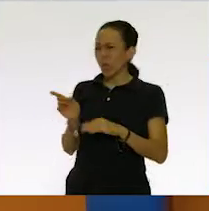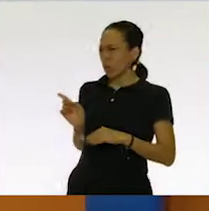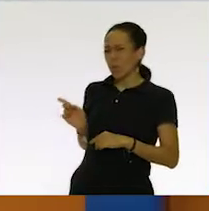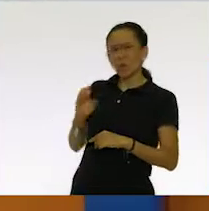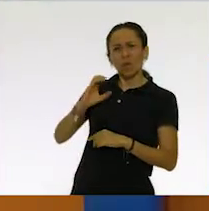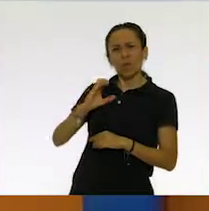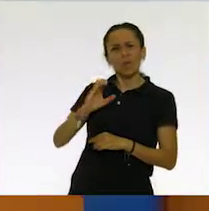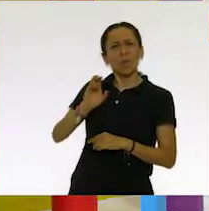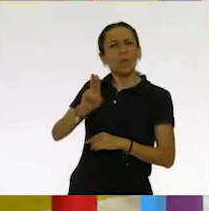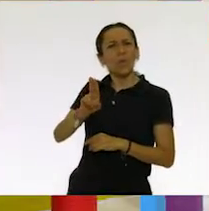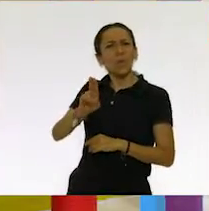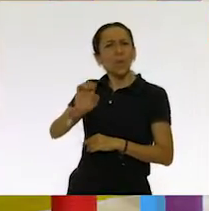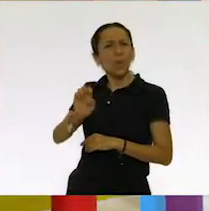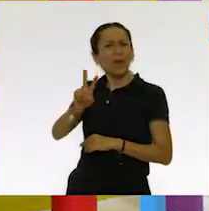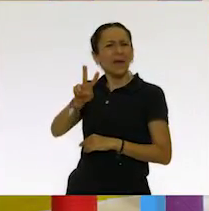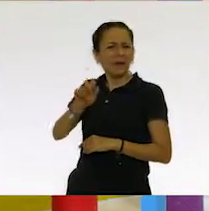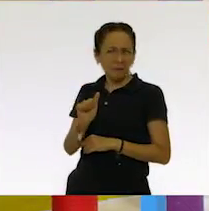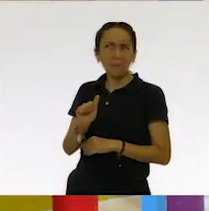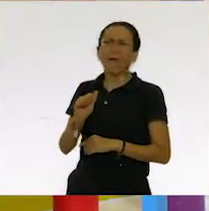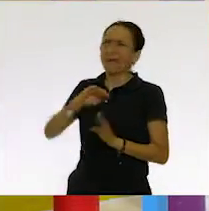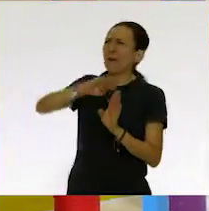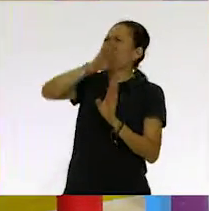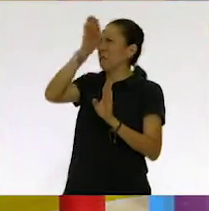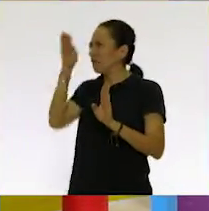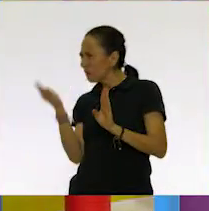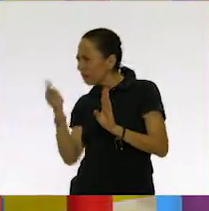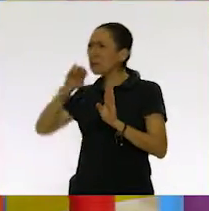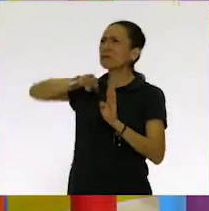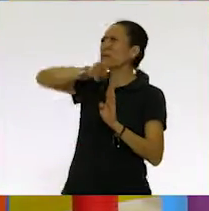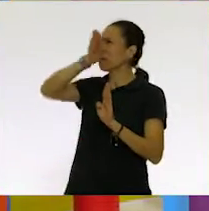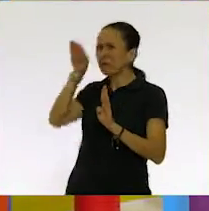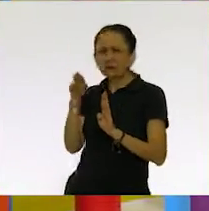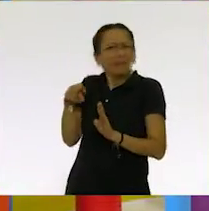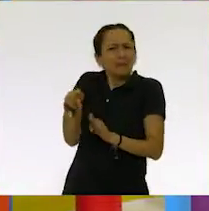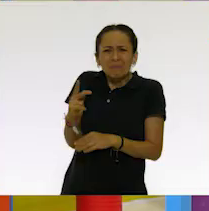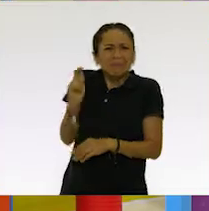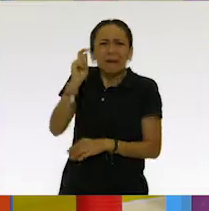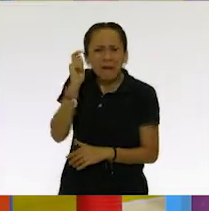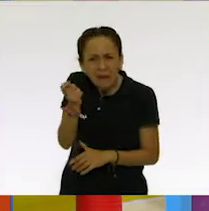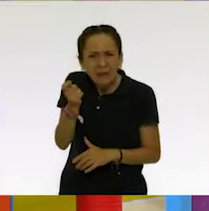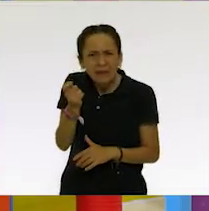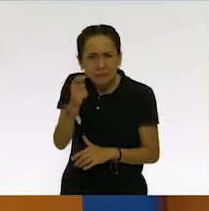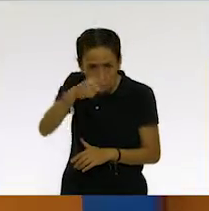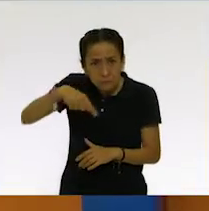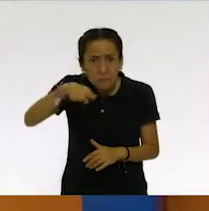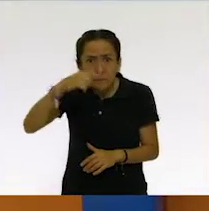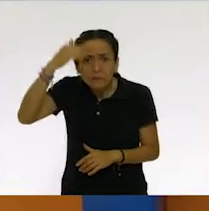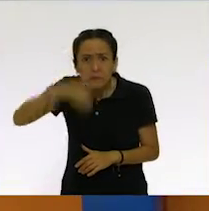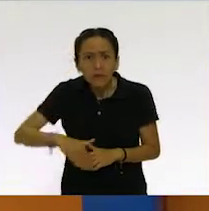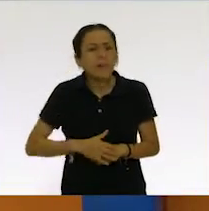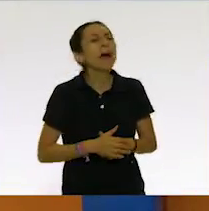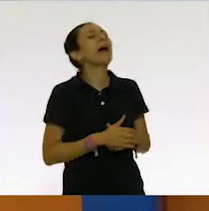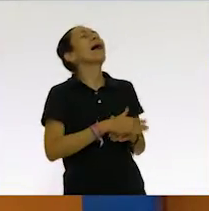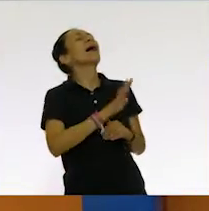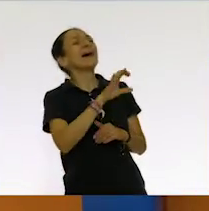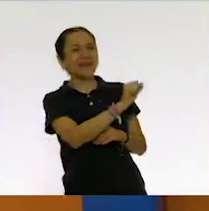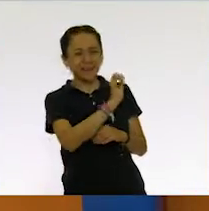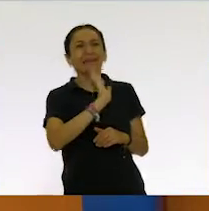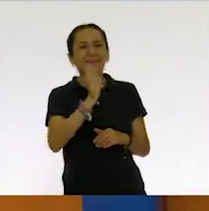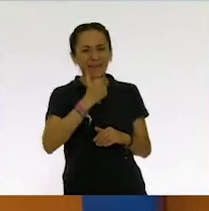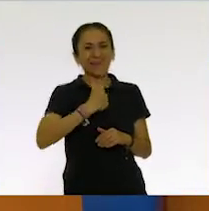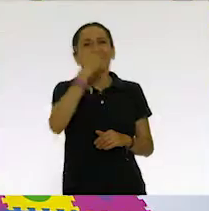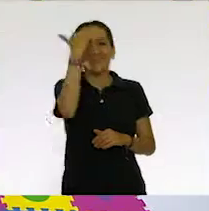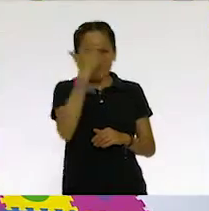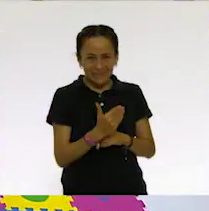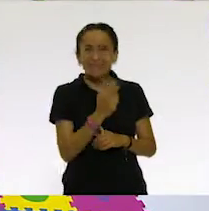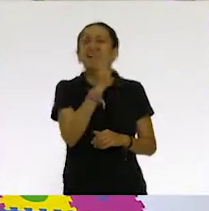qué es una cueva? Ah, ¿sí? Ya sé. Es ese elemento que utilizamos para que llueva.